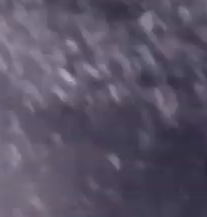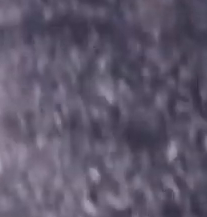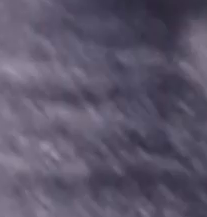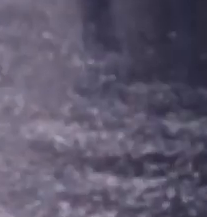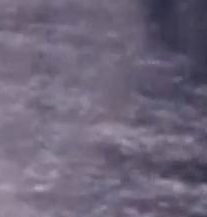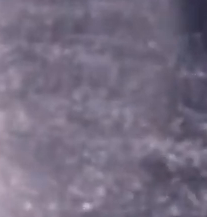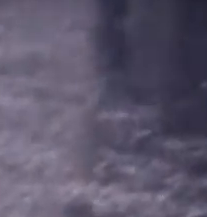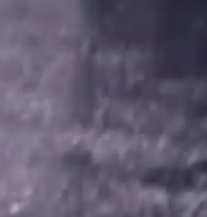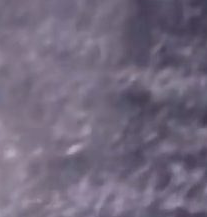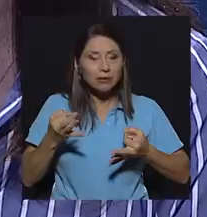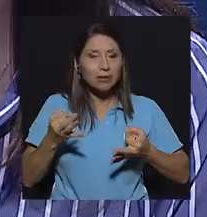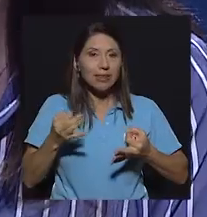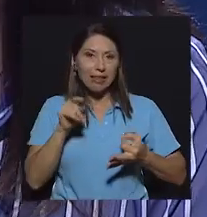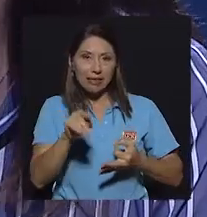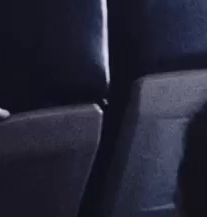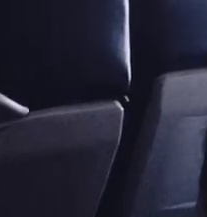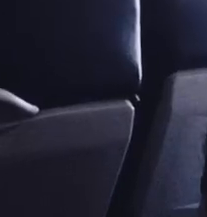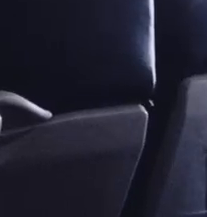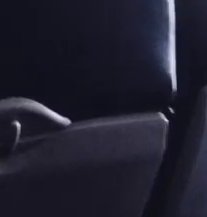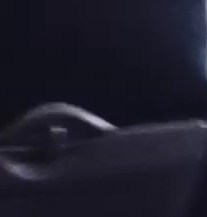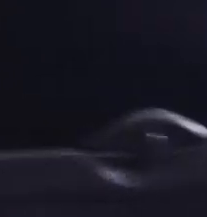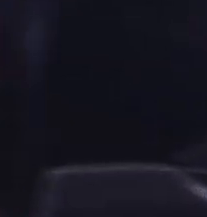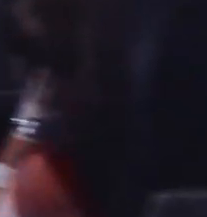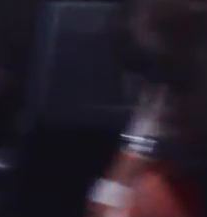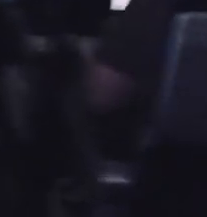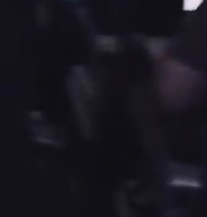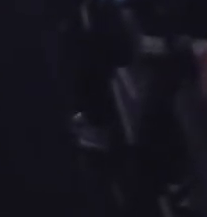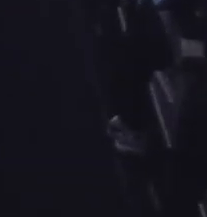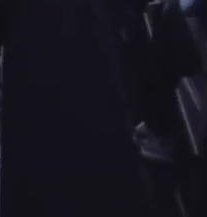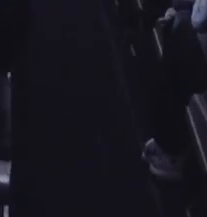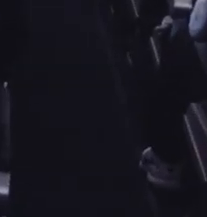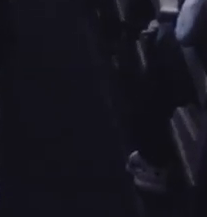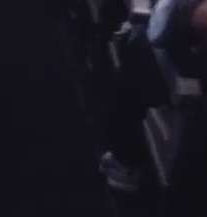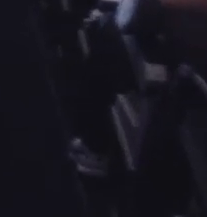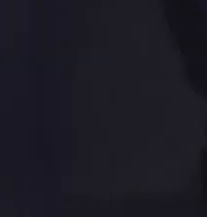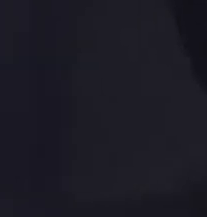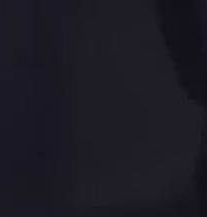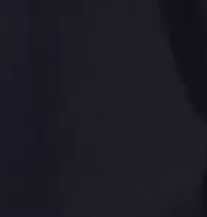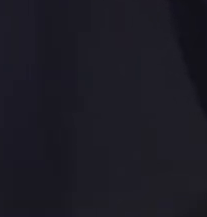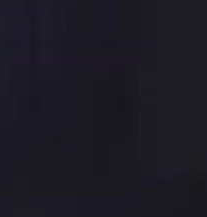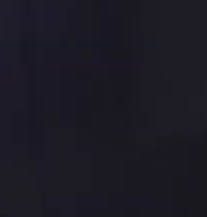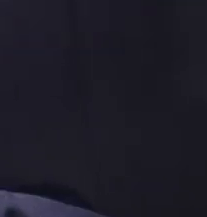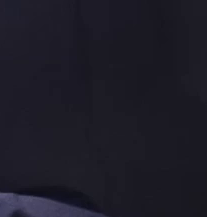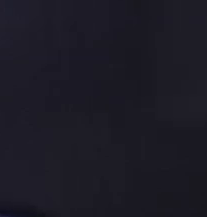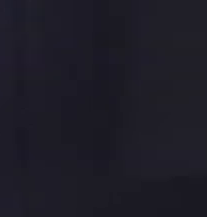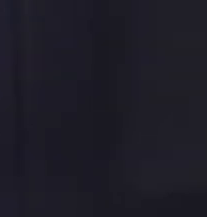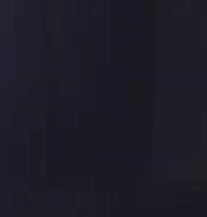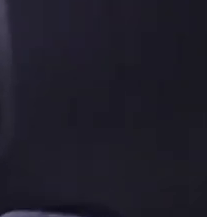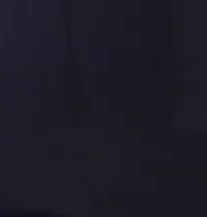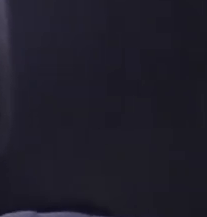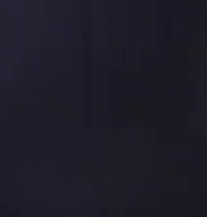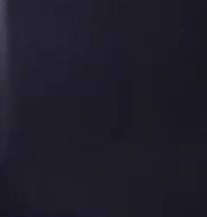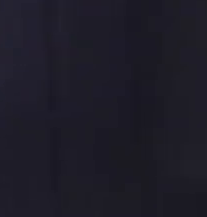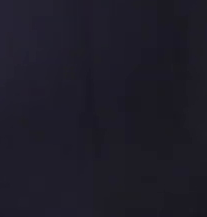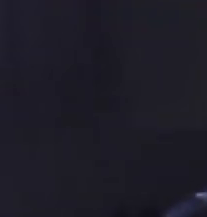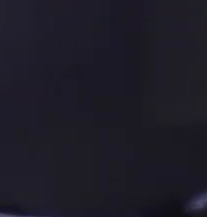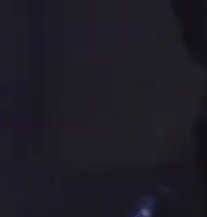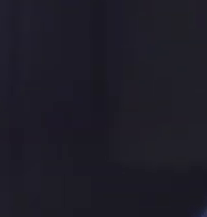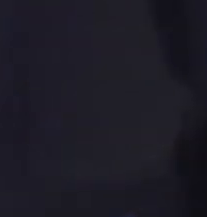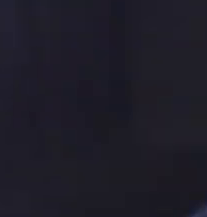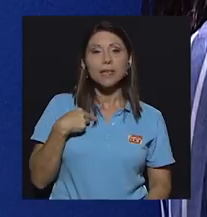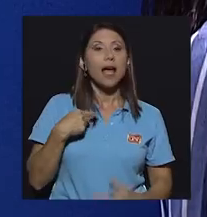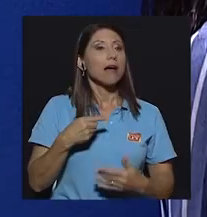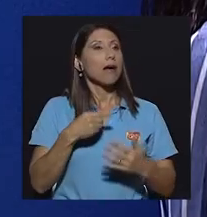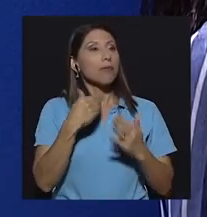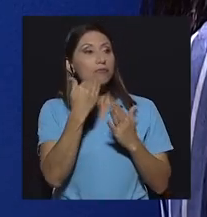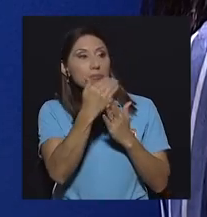eran cosas relacionadas con su proceso de enfermedad o con su lista de deseos. Creo que en algún momento de la película